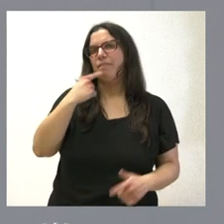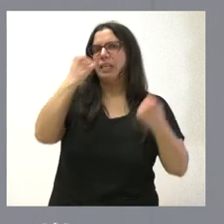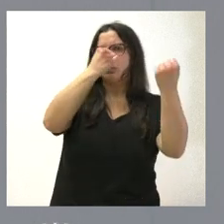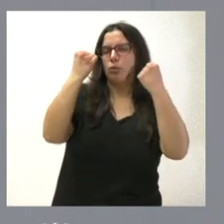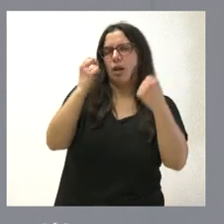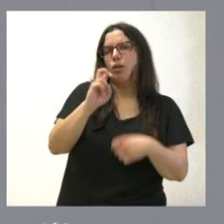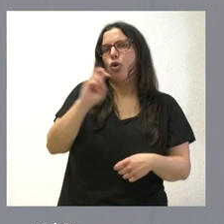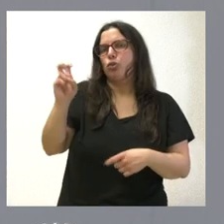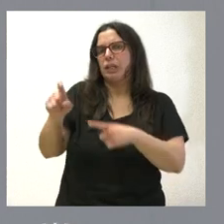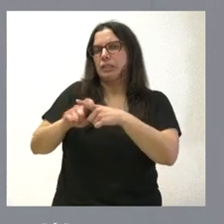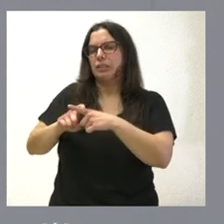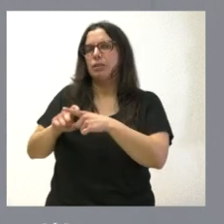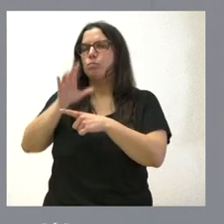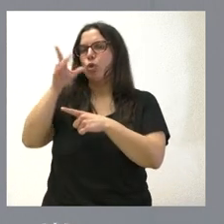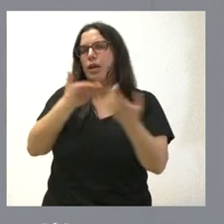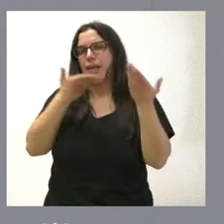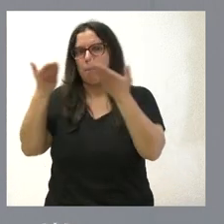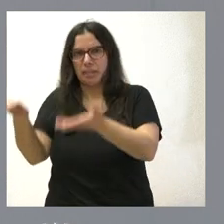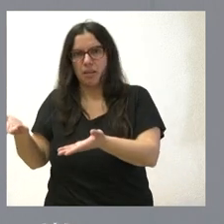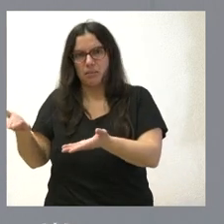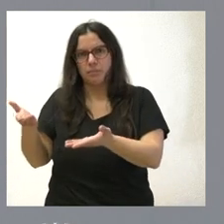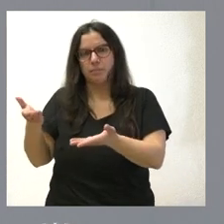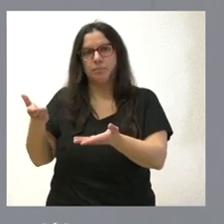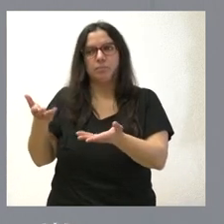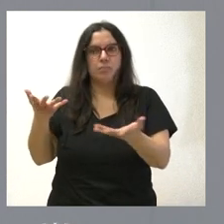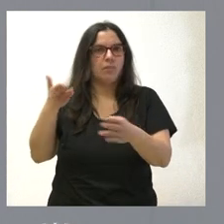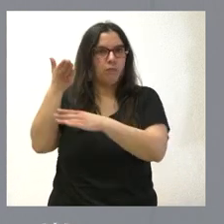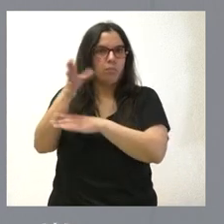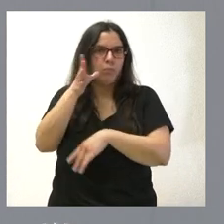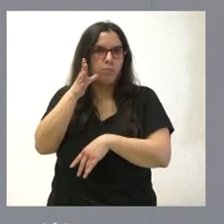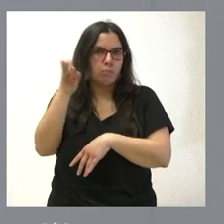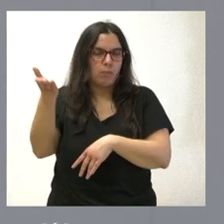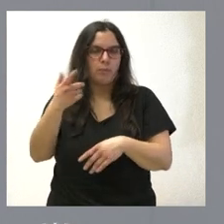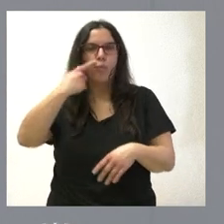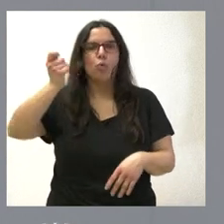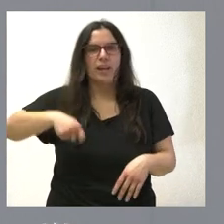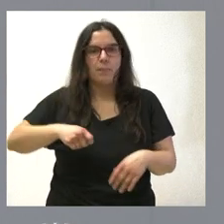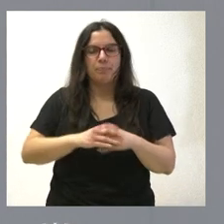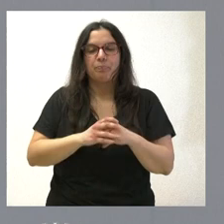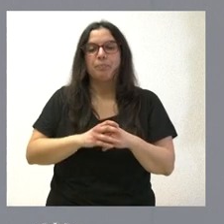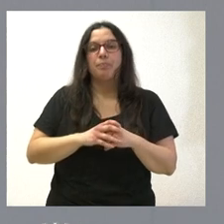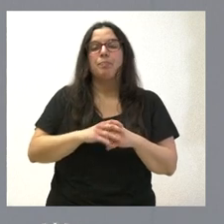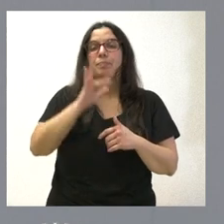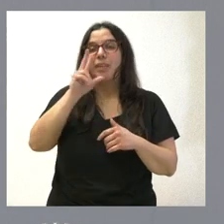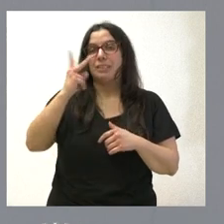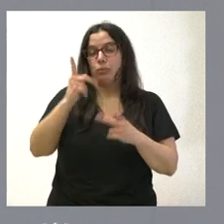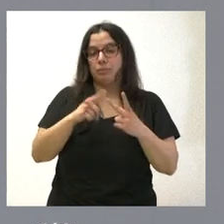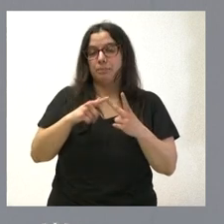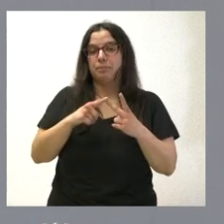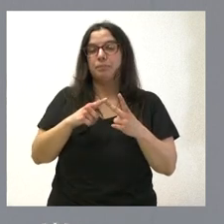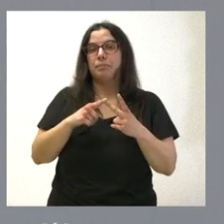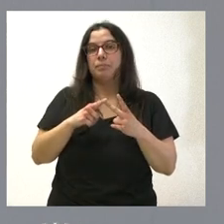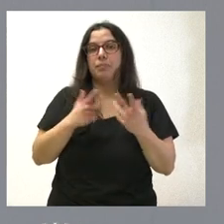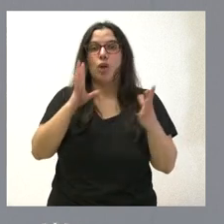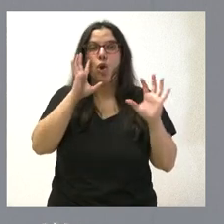características con motivo de esta invitación y como tal asistió a las mismas y es la segunda cuestión pues